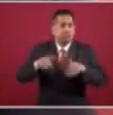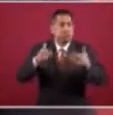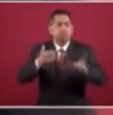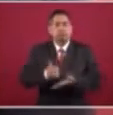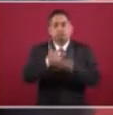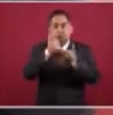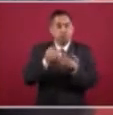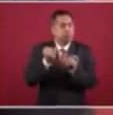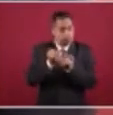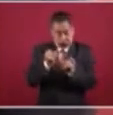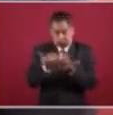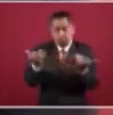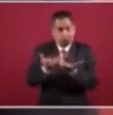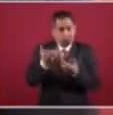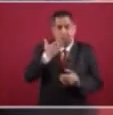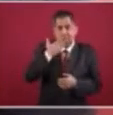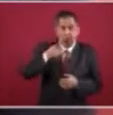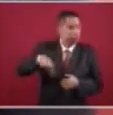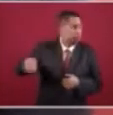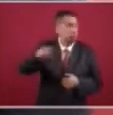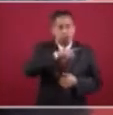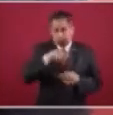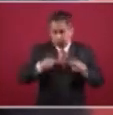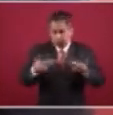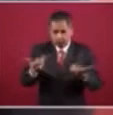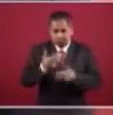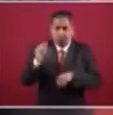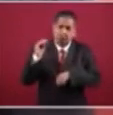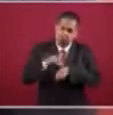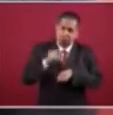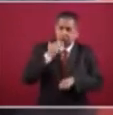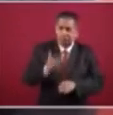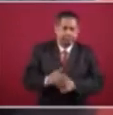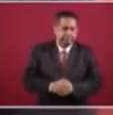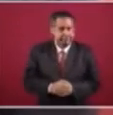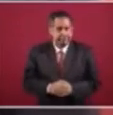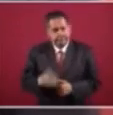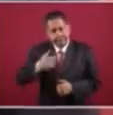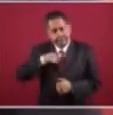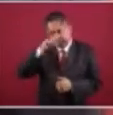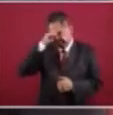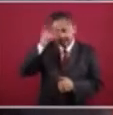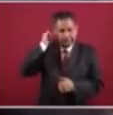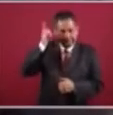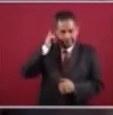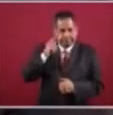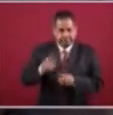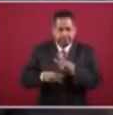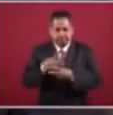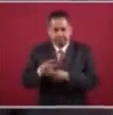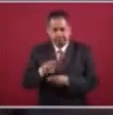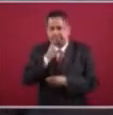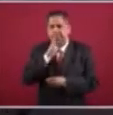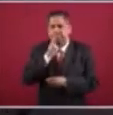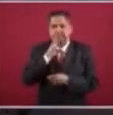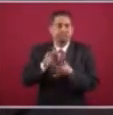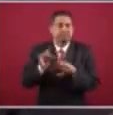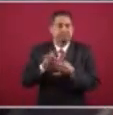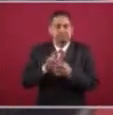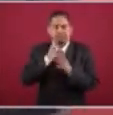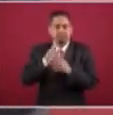como lo está haciendo. Entonces, yo espero que cada vez van a haber mejores